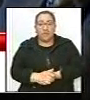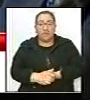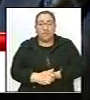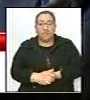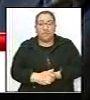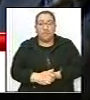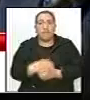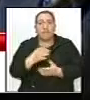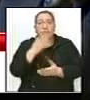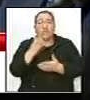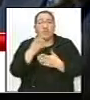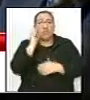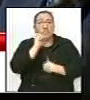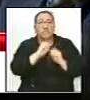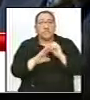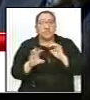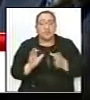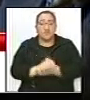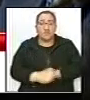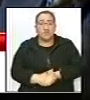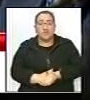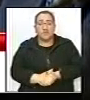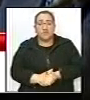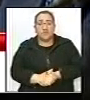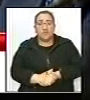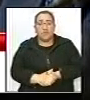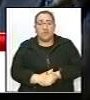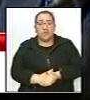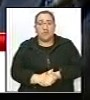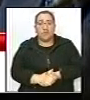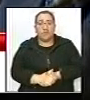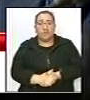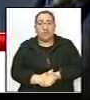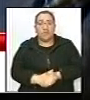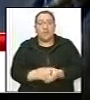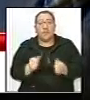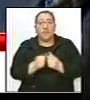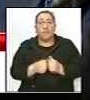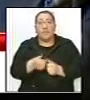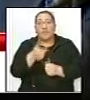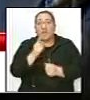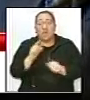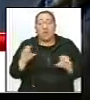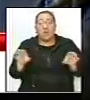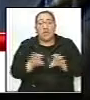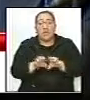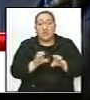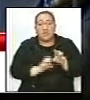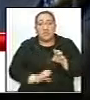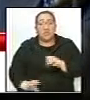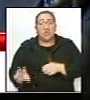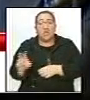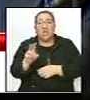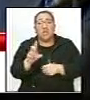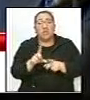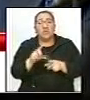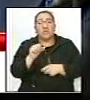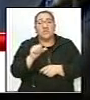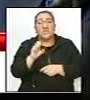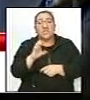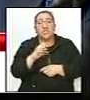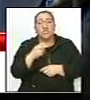de la contaminación de la zona con el agua, con el desagüe de la ciudad de Sechura y